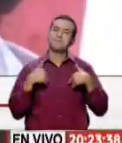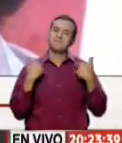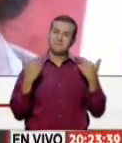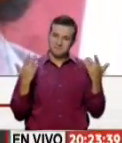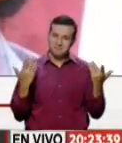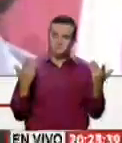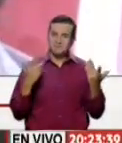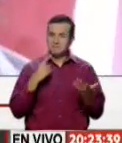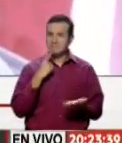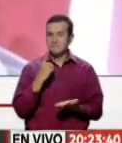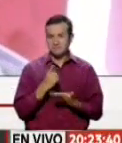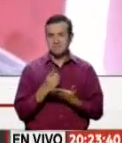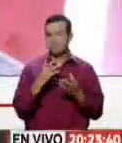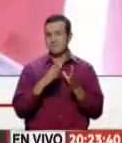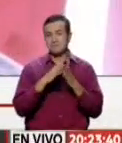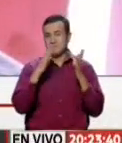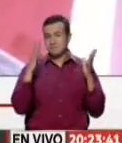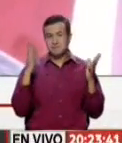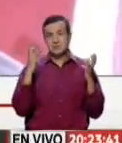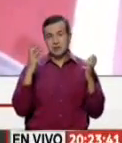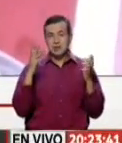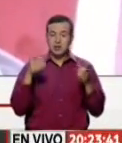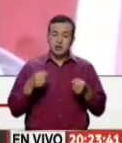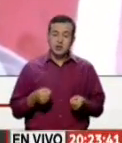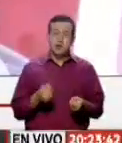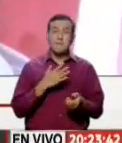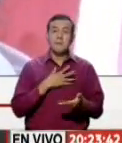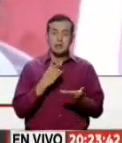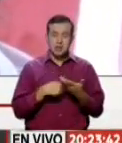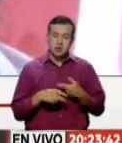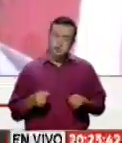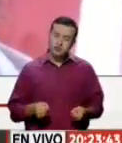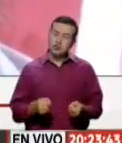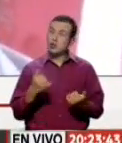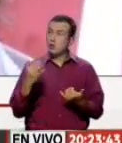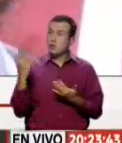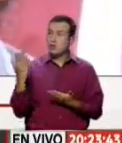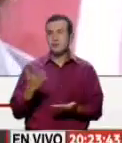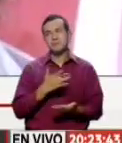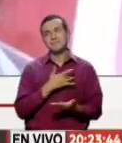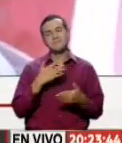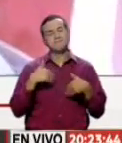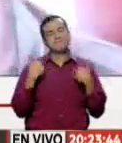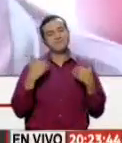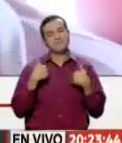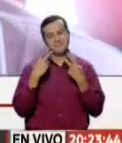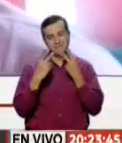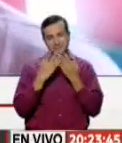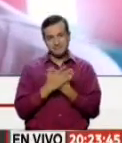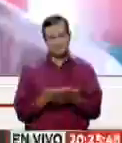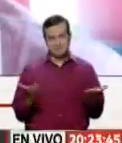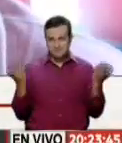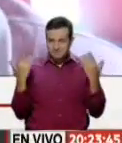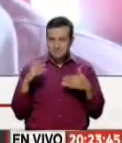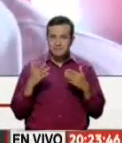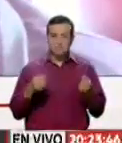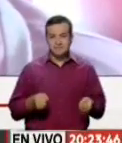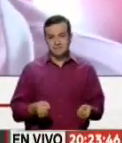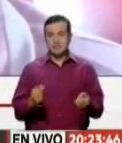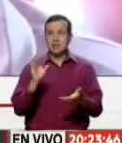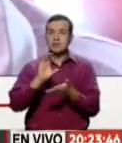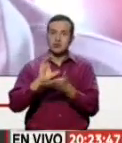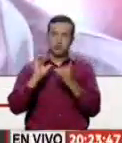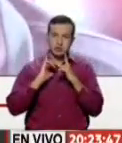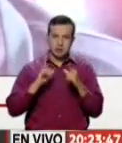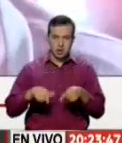porque tanto que desea una silla para mi hijo y por ahora me alegra mucho verlo, para llevarlo a su